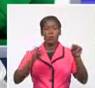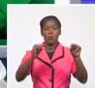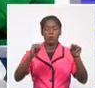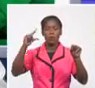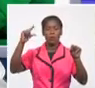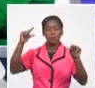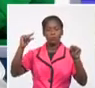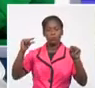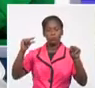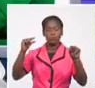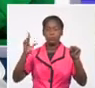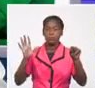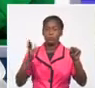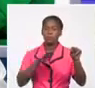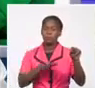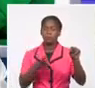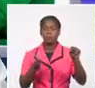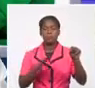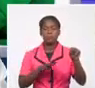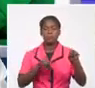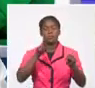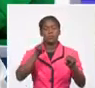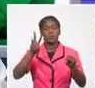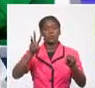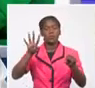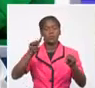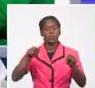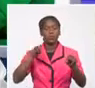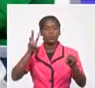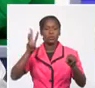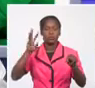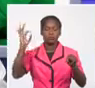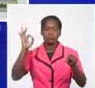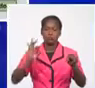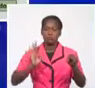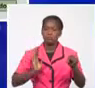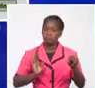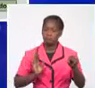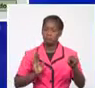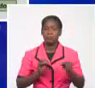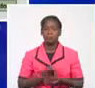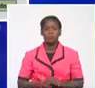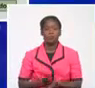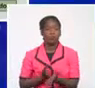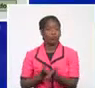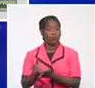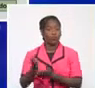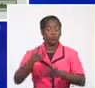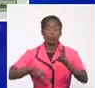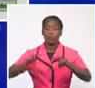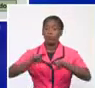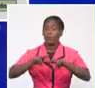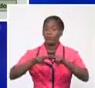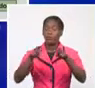a 134,3. Se mantiene La Habana con la tasa más